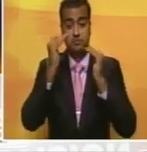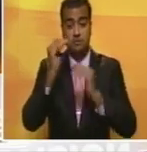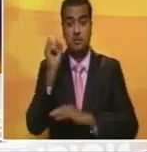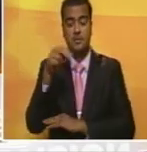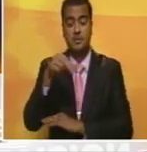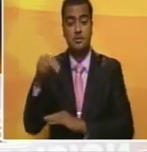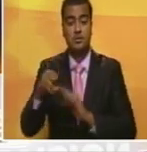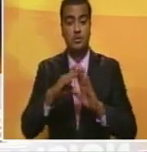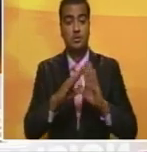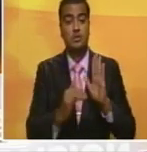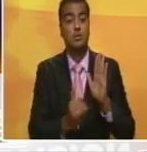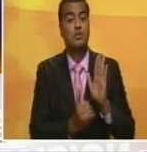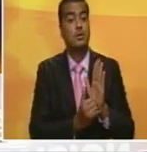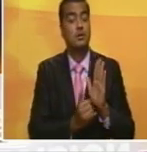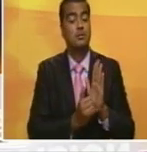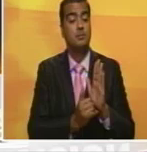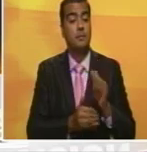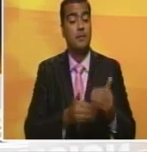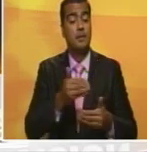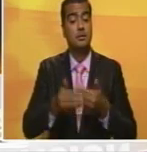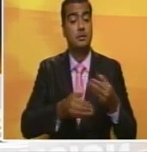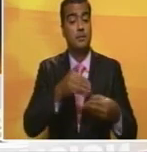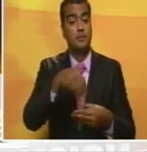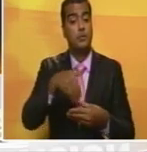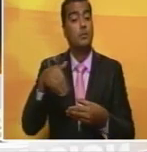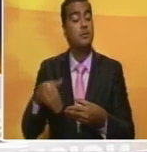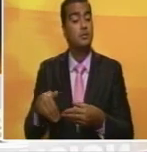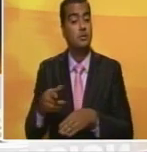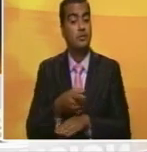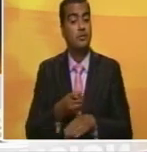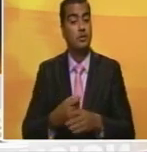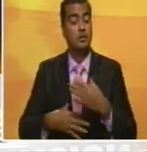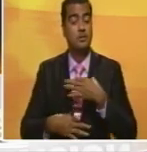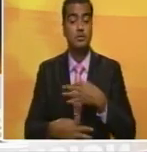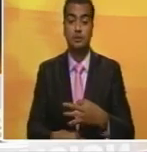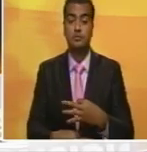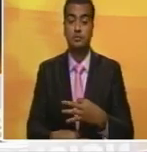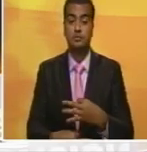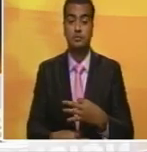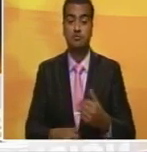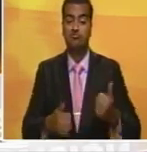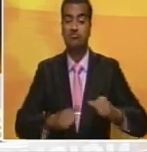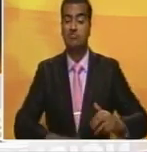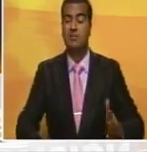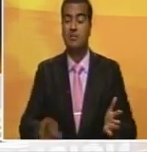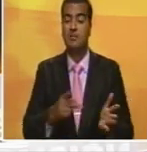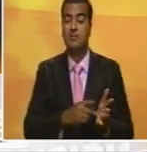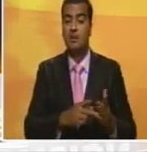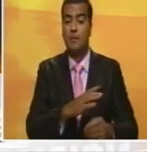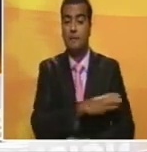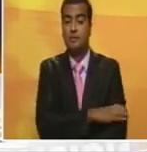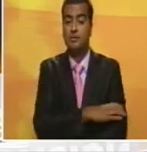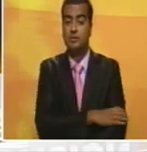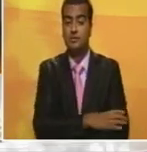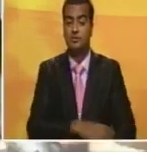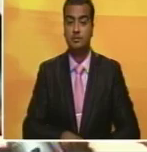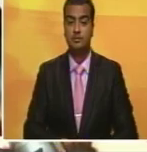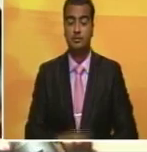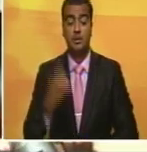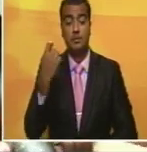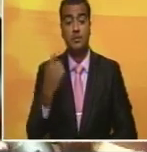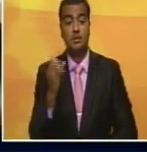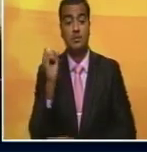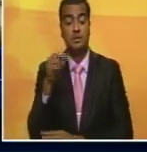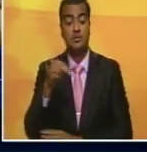Asamblea Nacional Constituyente para adelantar los comicios regionales con la intención de desmotivar la participación de la oposición. El diputado de la